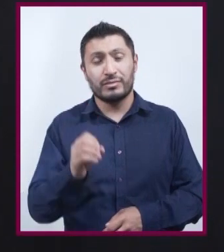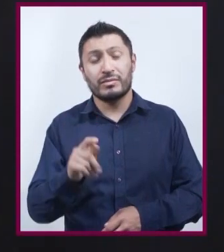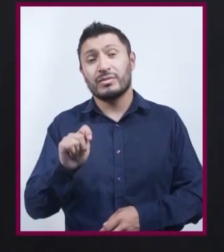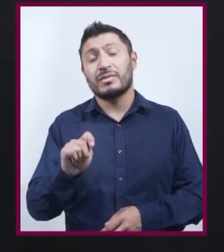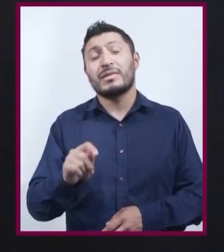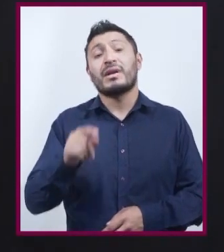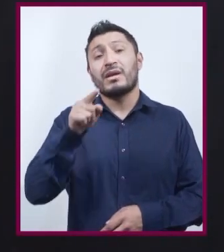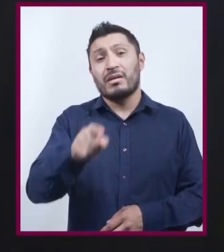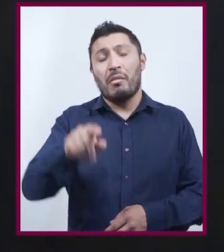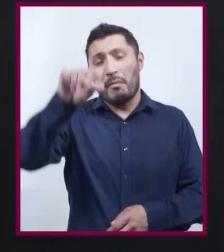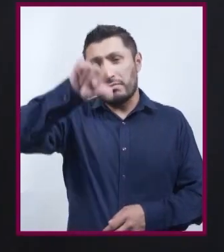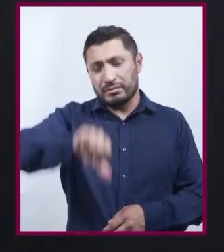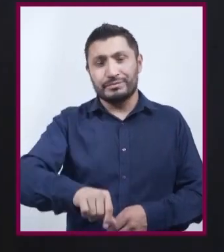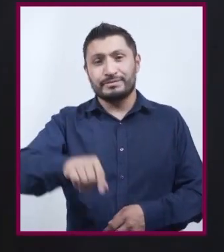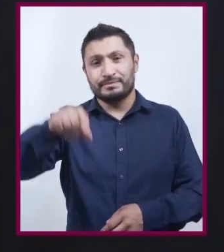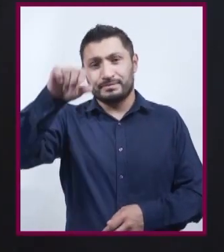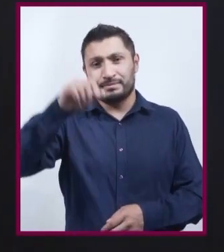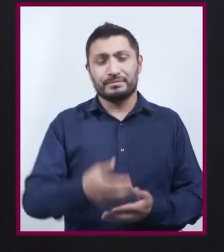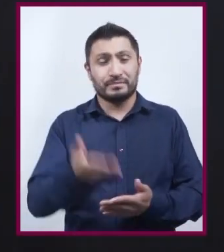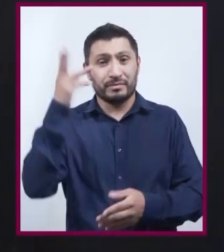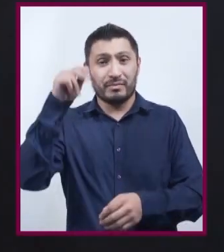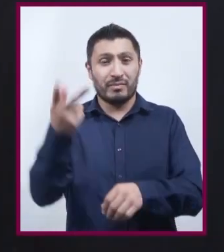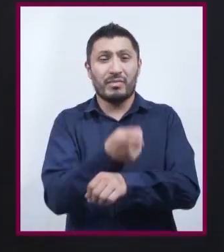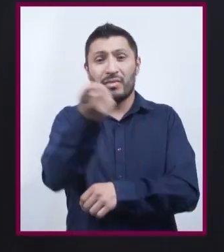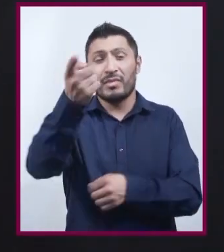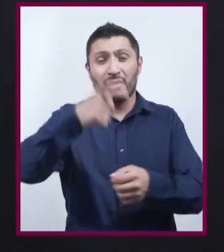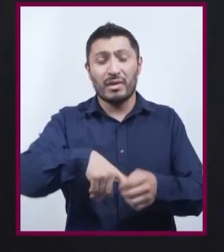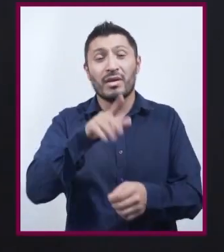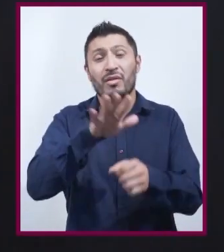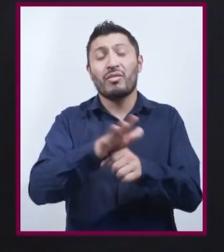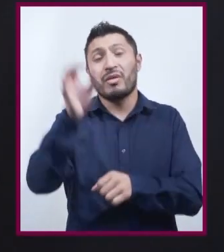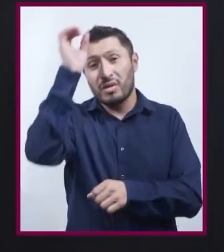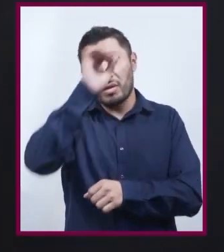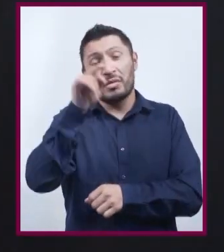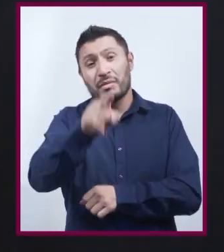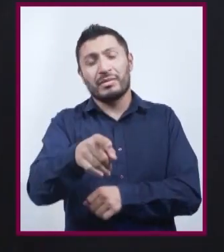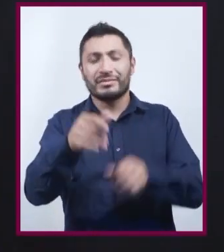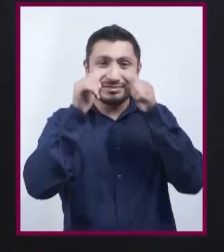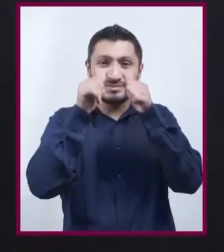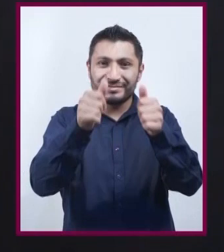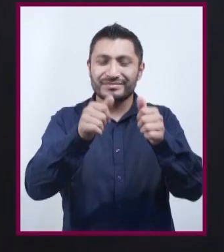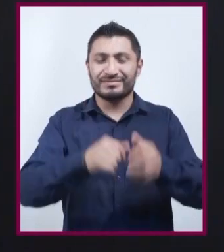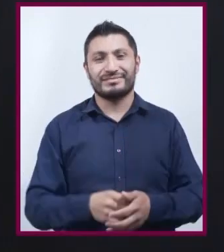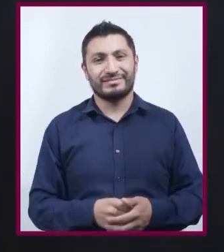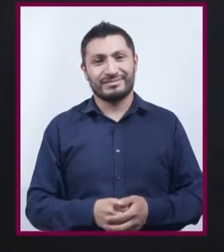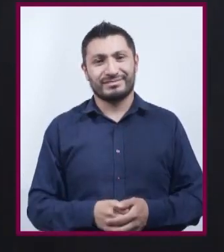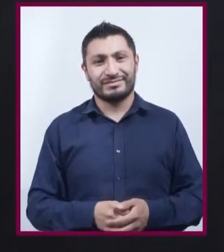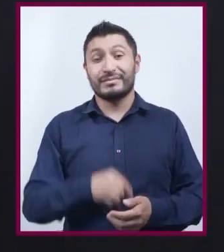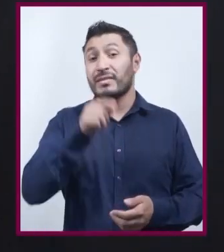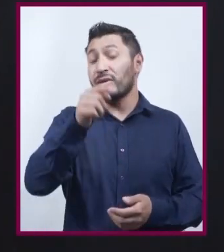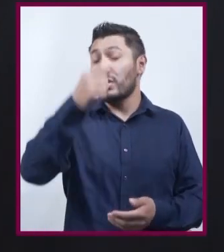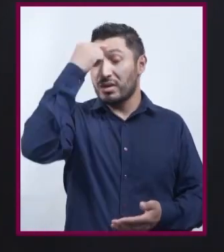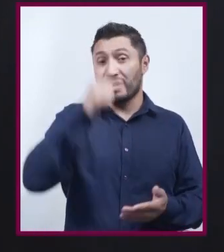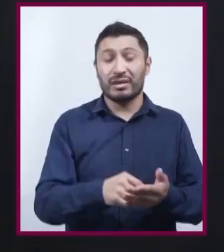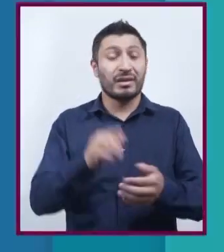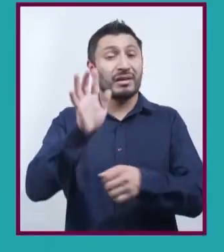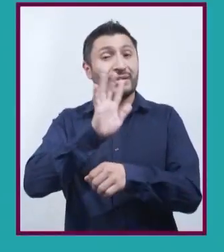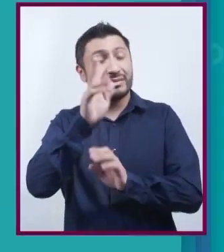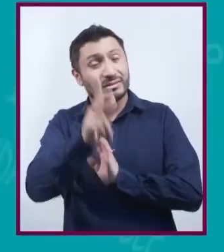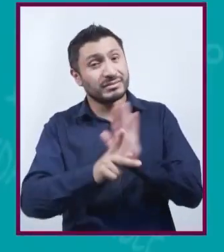y este es tu programa de conciencia histórica. El pasado no ha pasado. Conéctate. ¿Tú qué opinas? Te